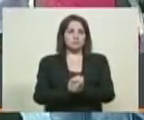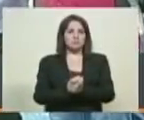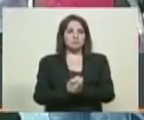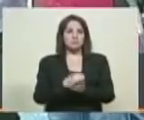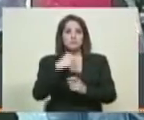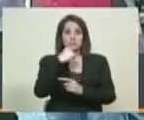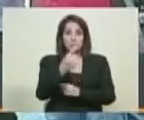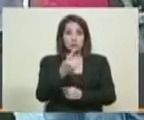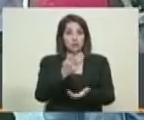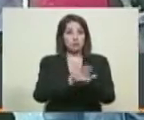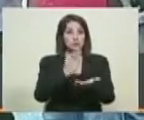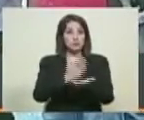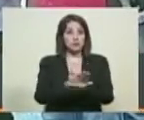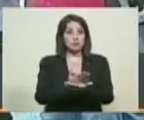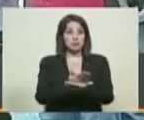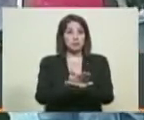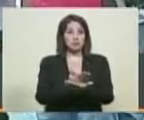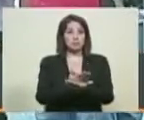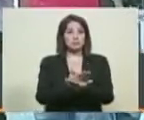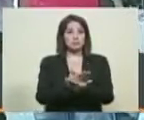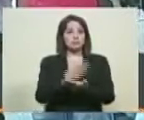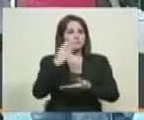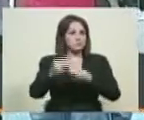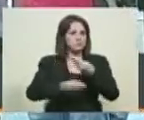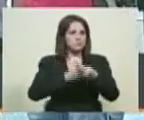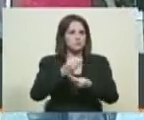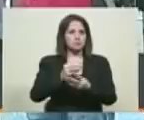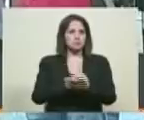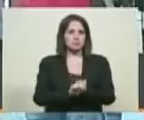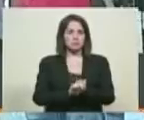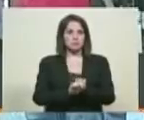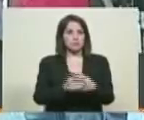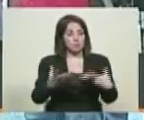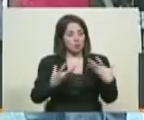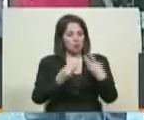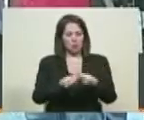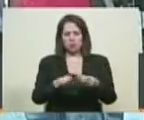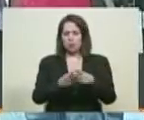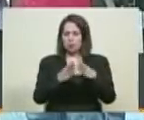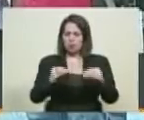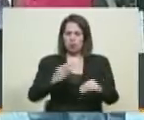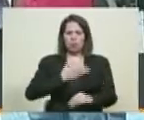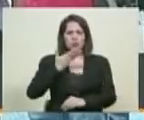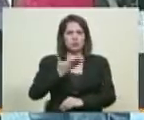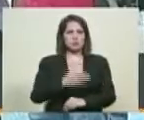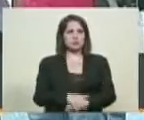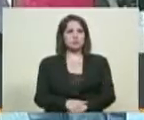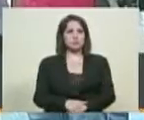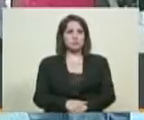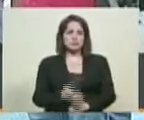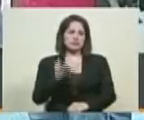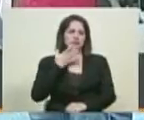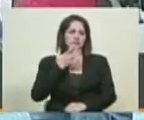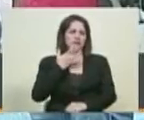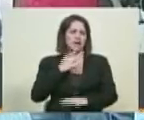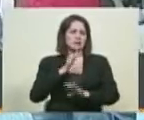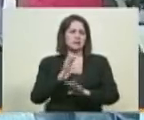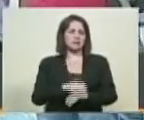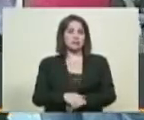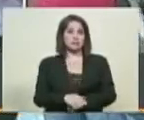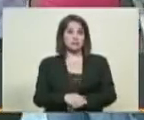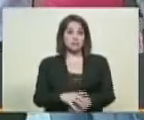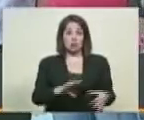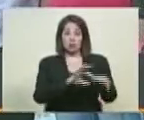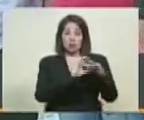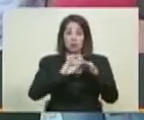diciendo, y lo estoy haciendo, juntos todo es posible. Sencillito como es, si